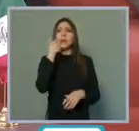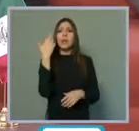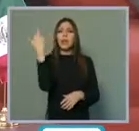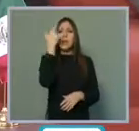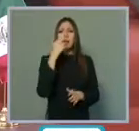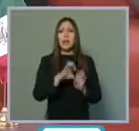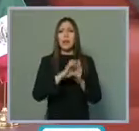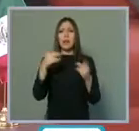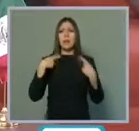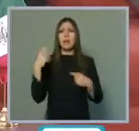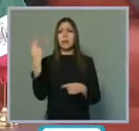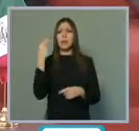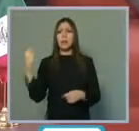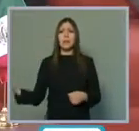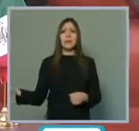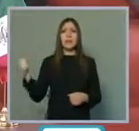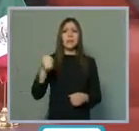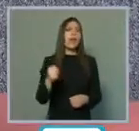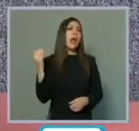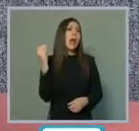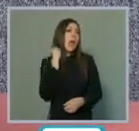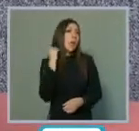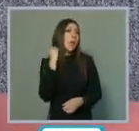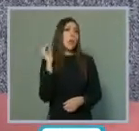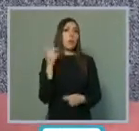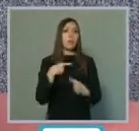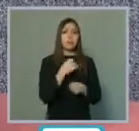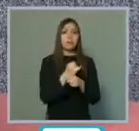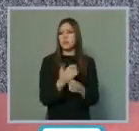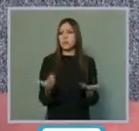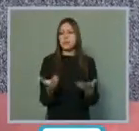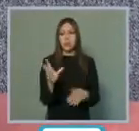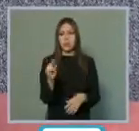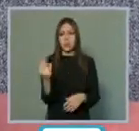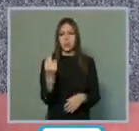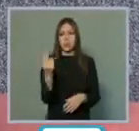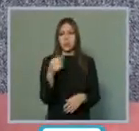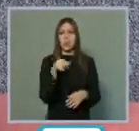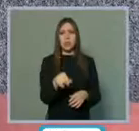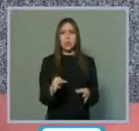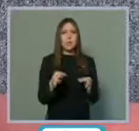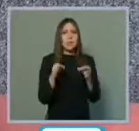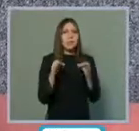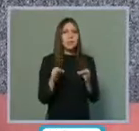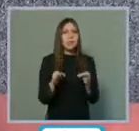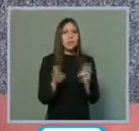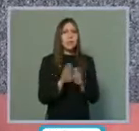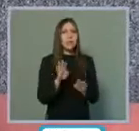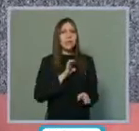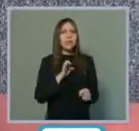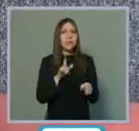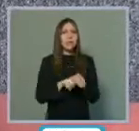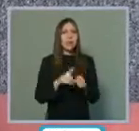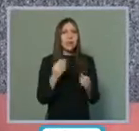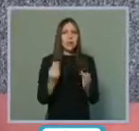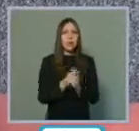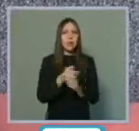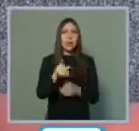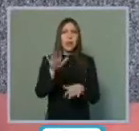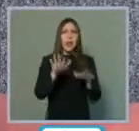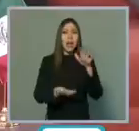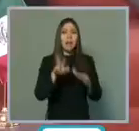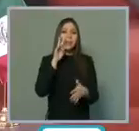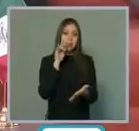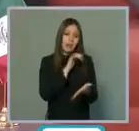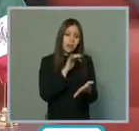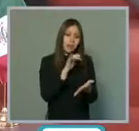pero entonces necesitas un abogado, un perito, no, la verdad es que no. Les he de platicar que la materia es muy técnica. Quiere decir que ustedes cuando puedan leer a veces